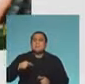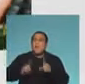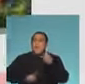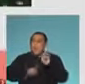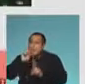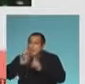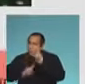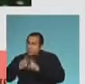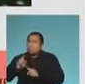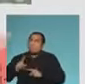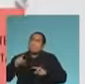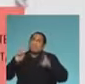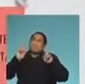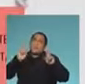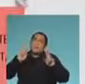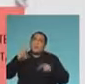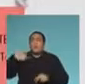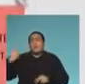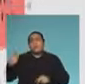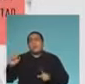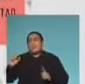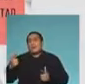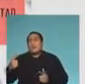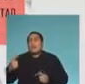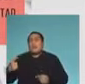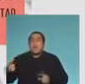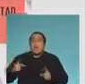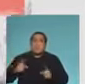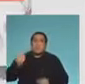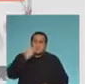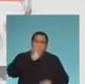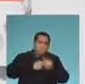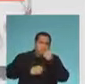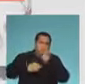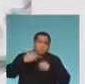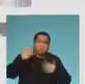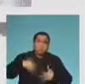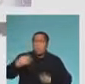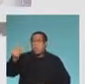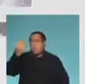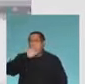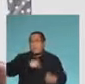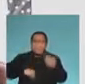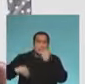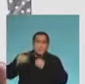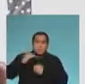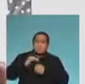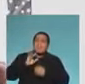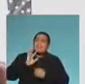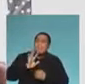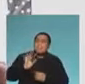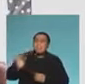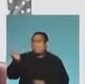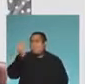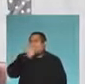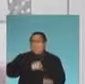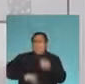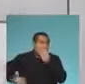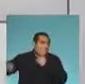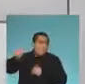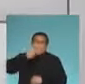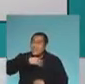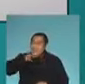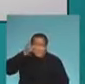algunos tenemos suerte, otros no, de estar sobrealimentados, y eso es un gran error, ¿no? Porque al estar comiendo demasiado,